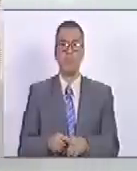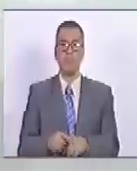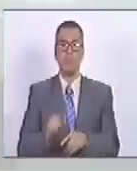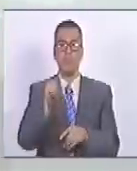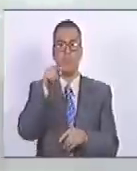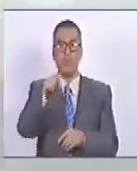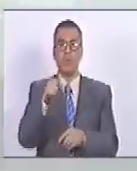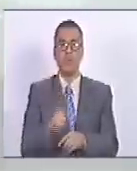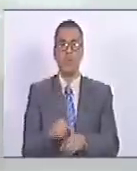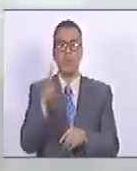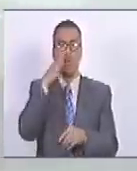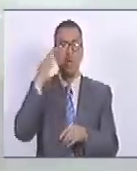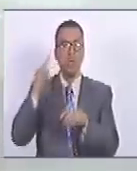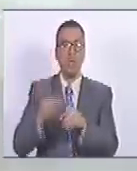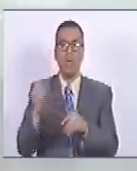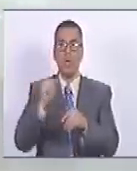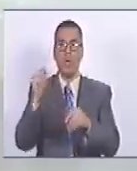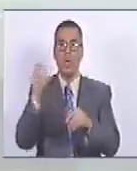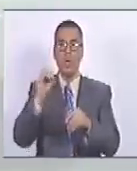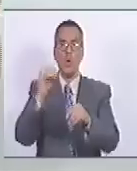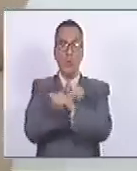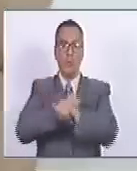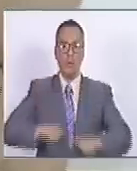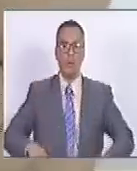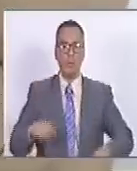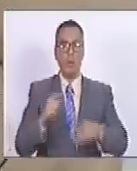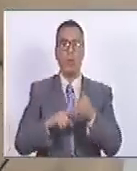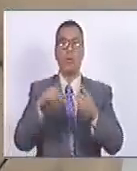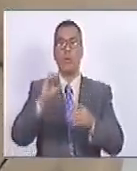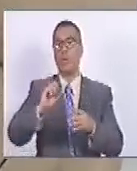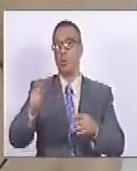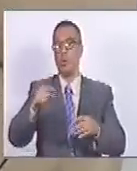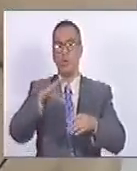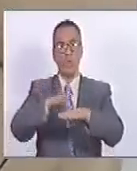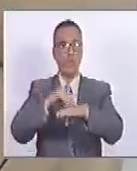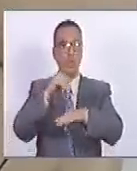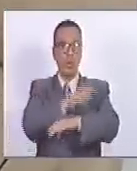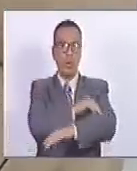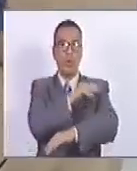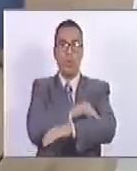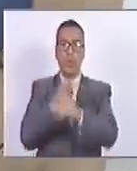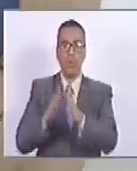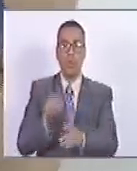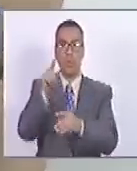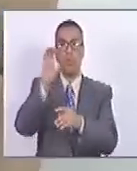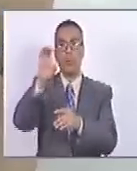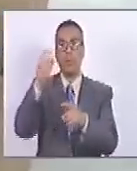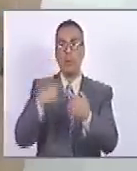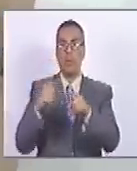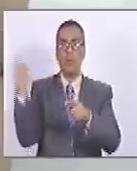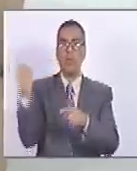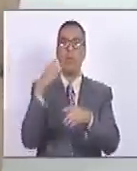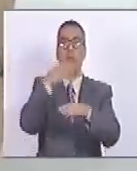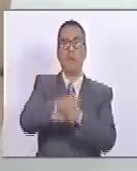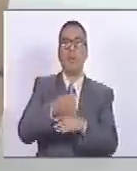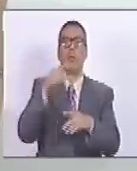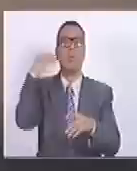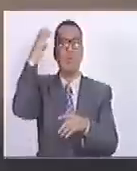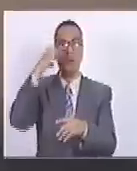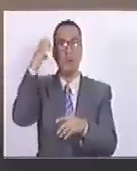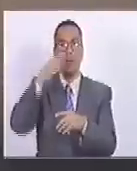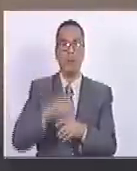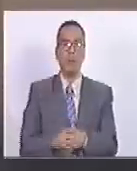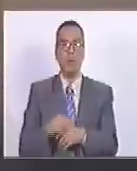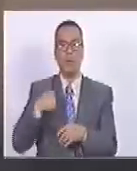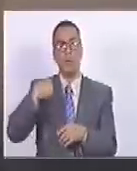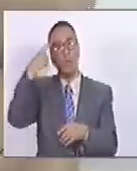un francés o portugués o checo o sueco pida que un país extranjero invada un país europeo?